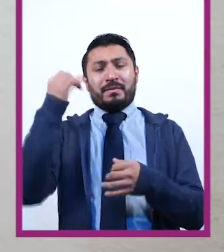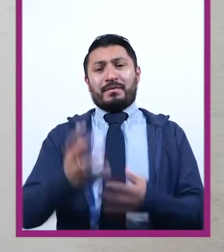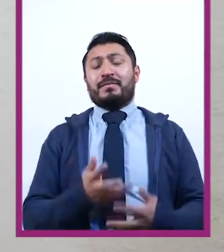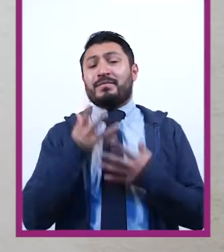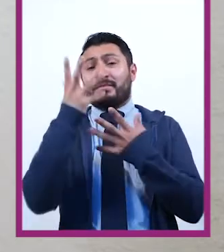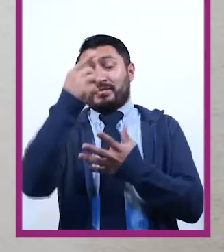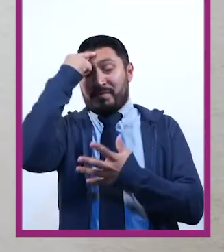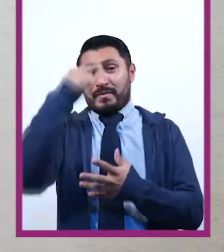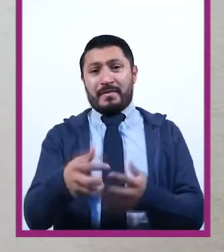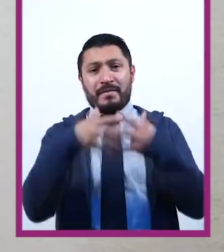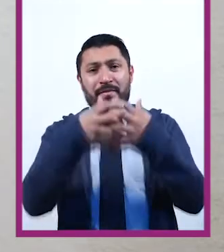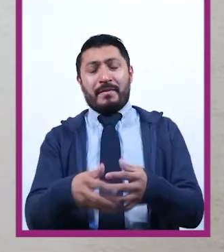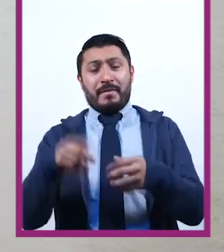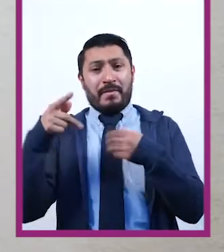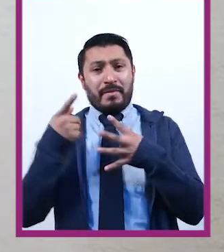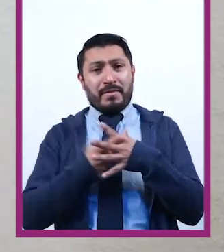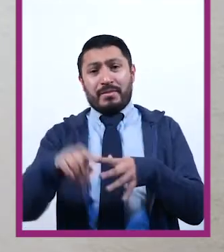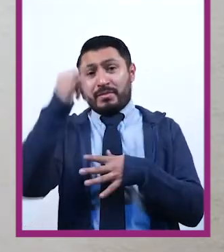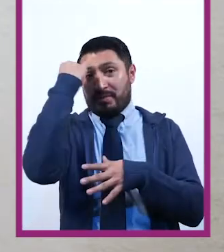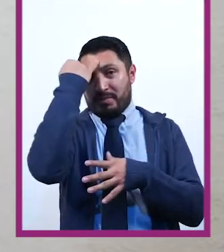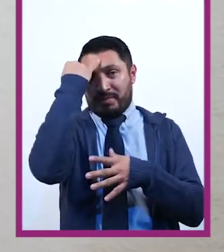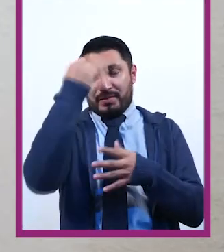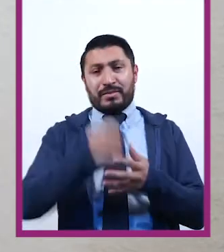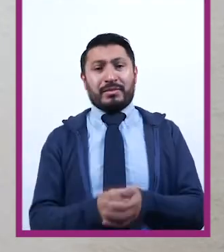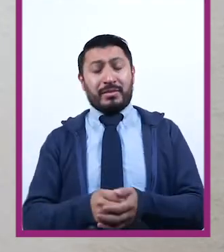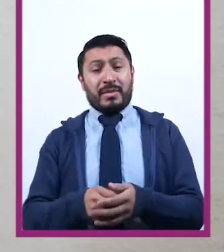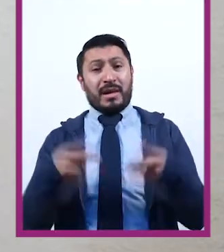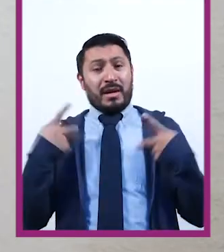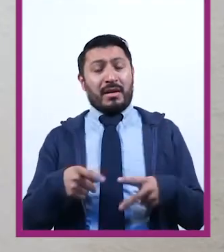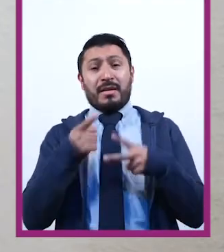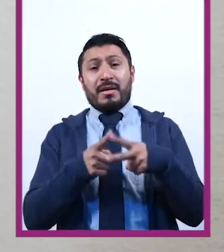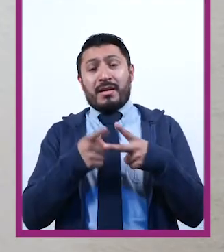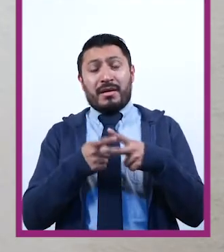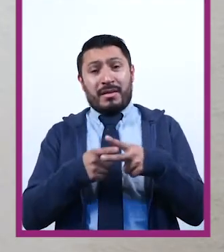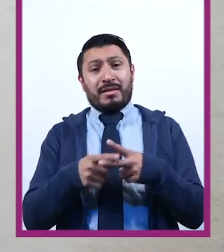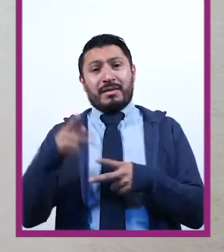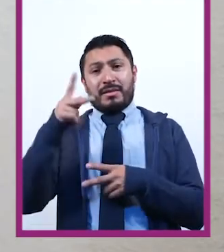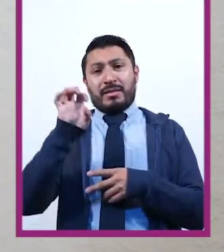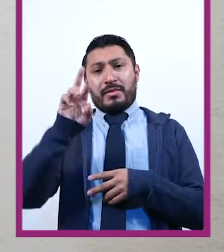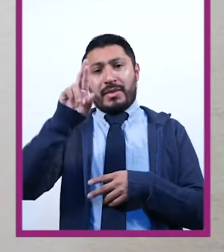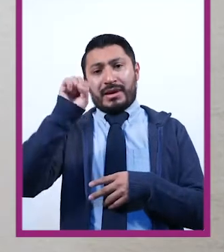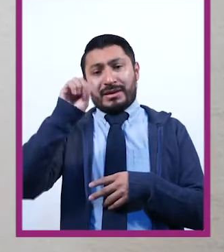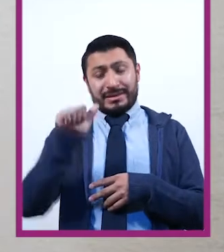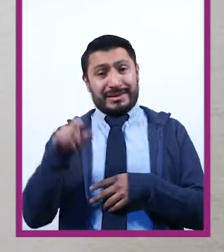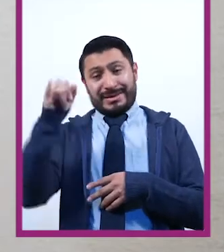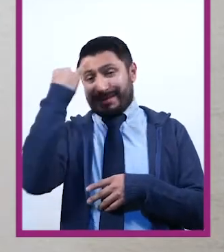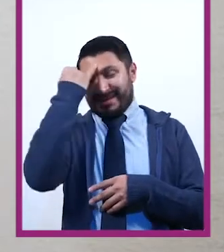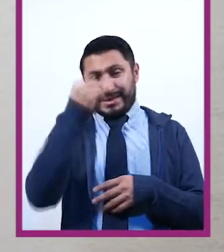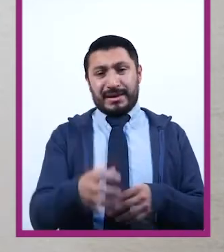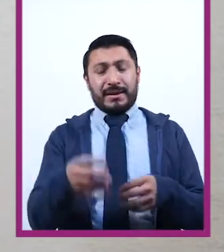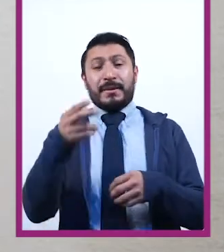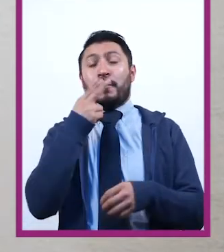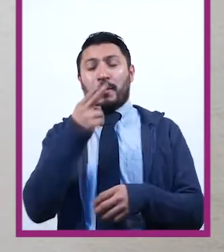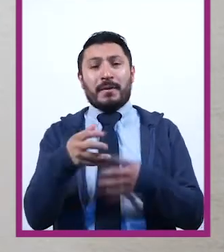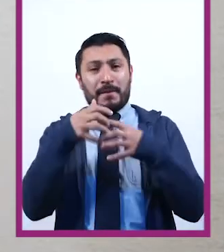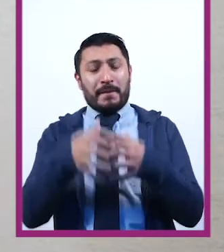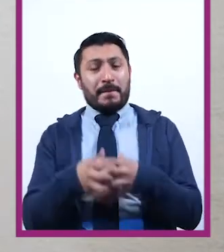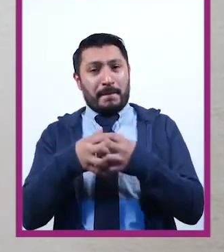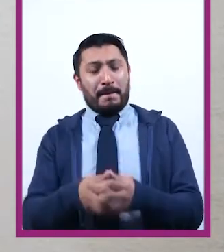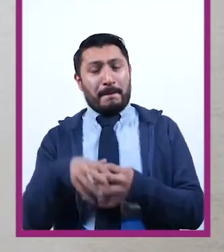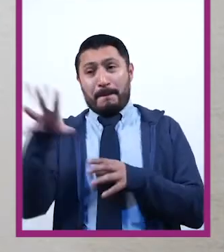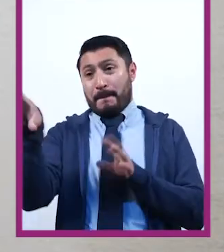10 y pudo haber servido de inspiración para el sistema que surgió en la India. Los matemáticos persas de la